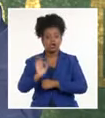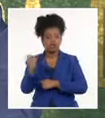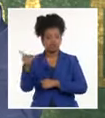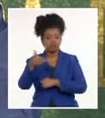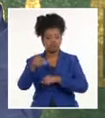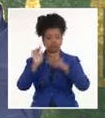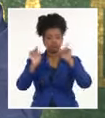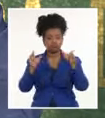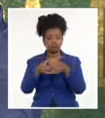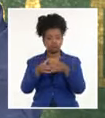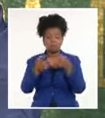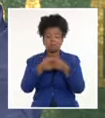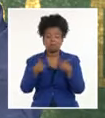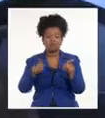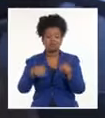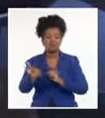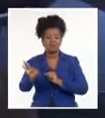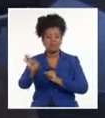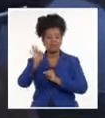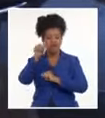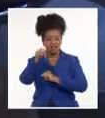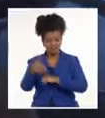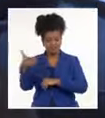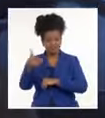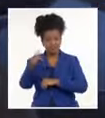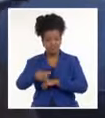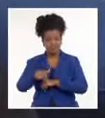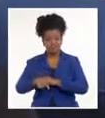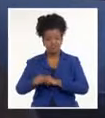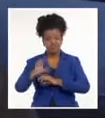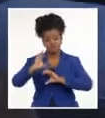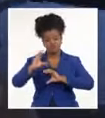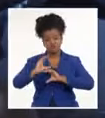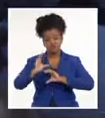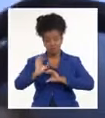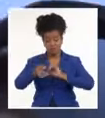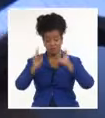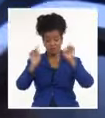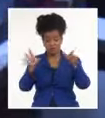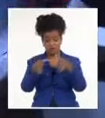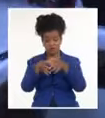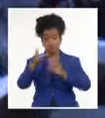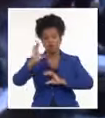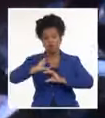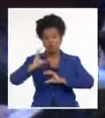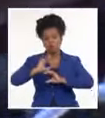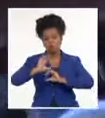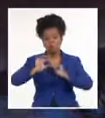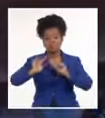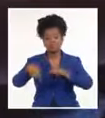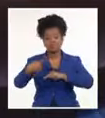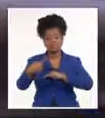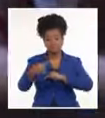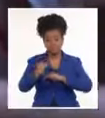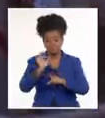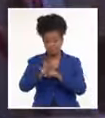alianza, pero que participará de nuestra cumbre a realizarse mañana. Esperemos